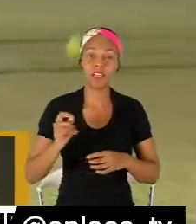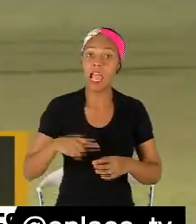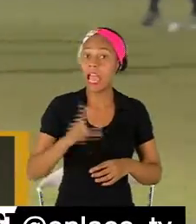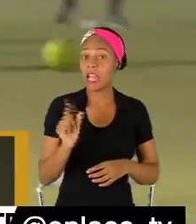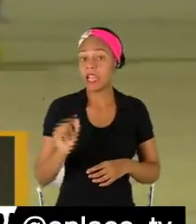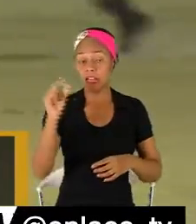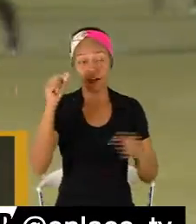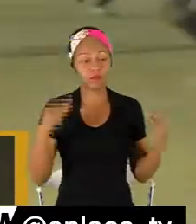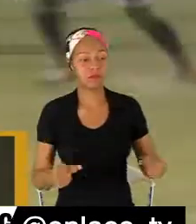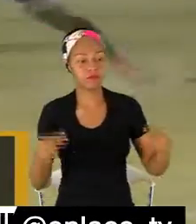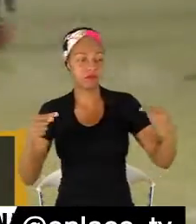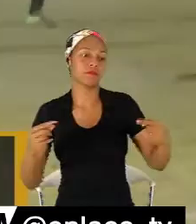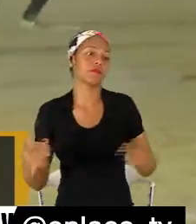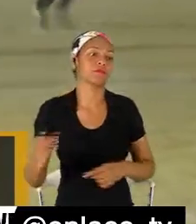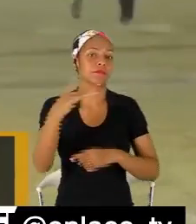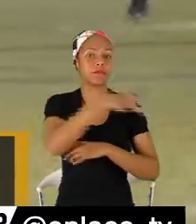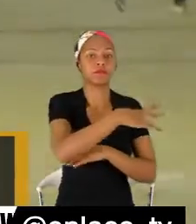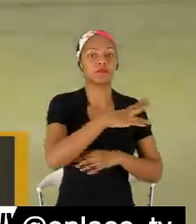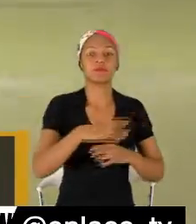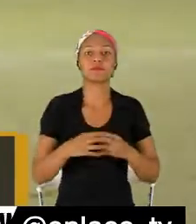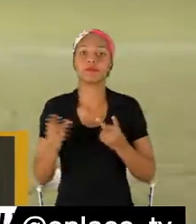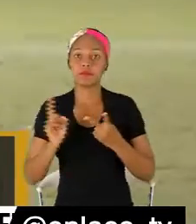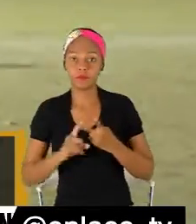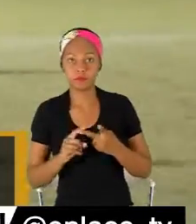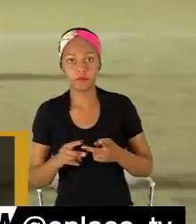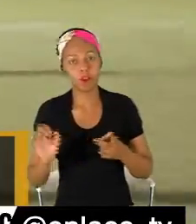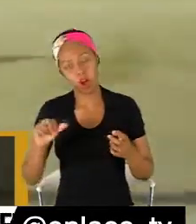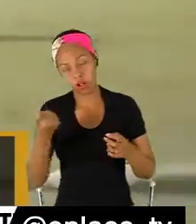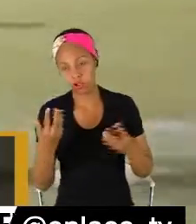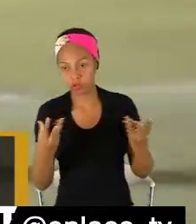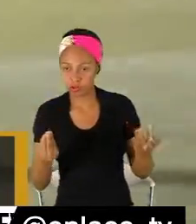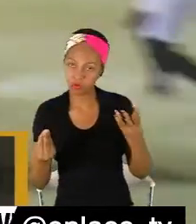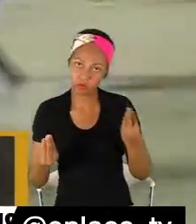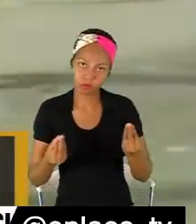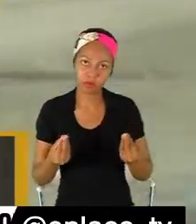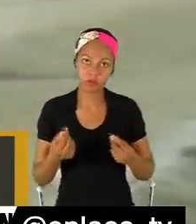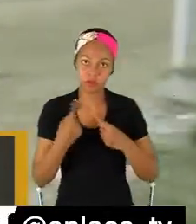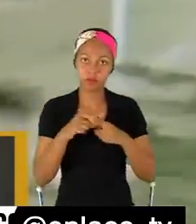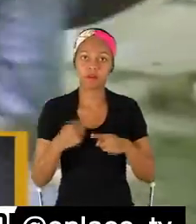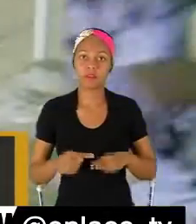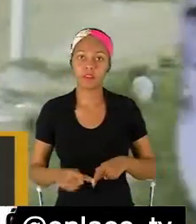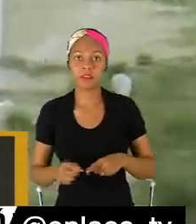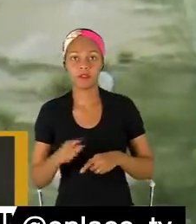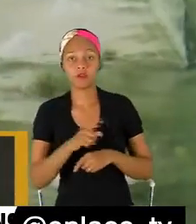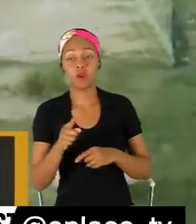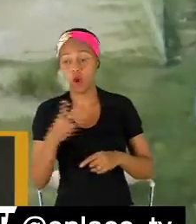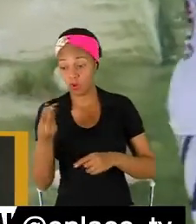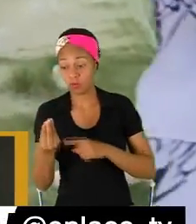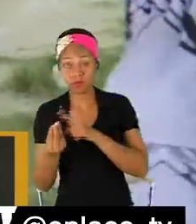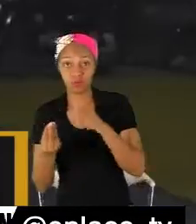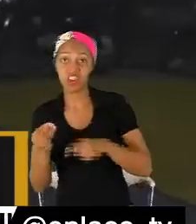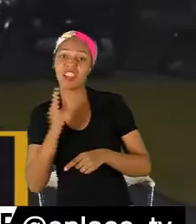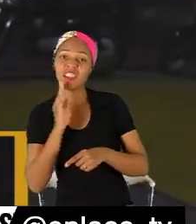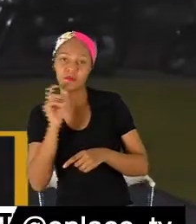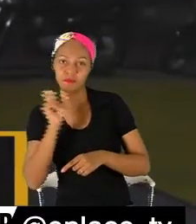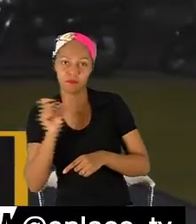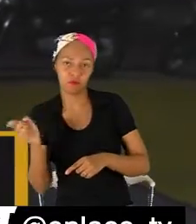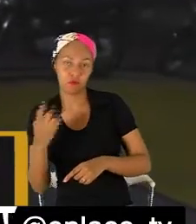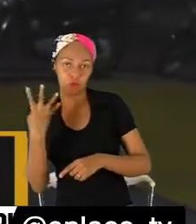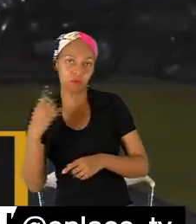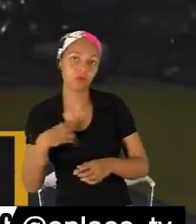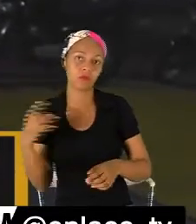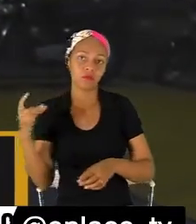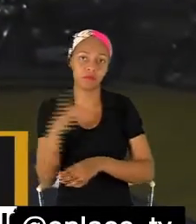ganó 4-0 al Club Miramar. Pacho Herrera, Hernando Silva y Wilmer Flores anotaron a favor del victorioso. Porque a pesar de que